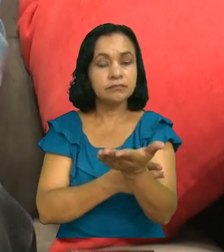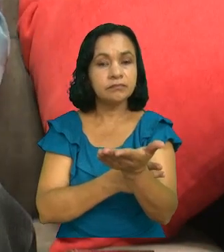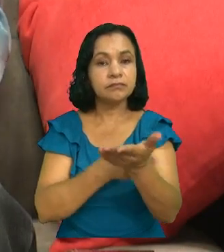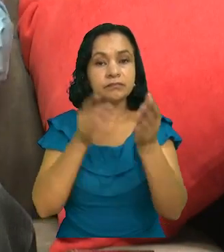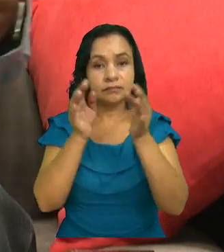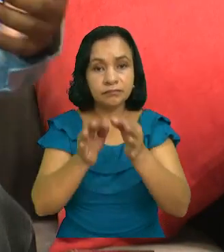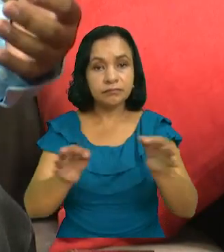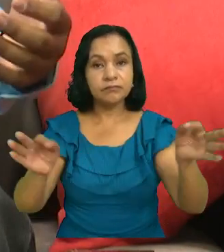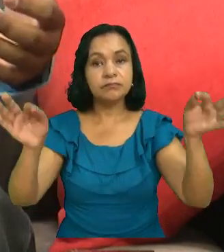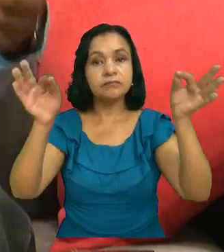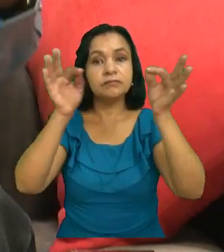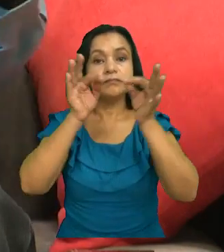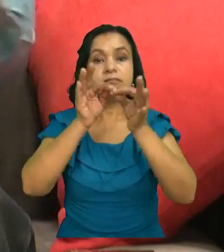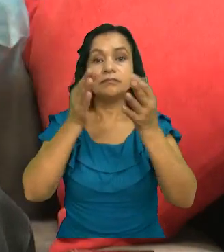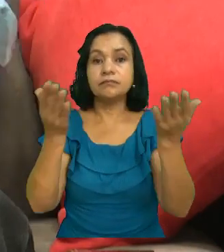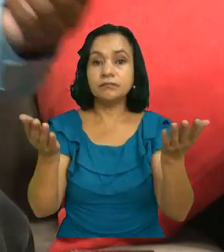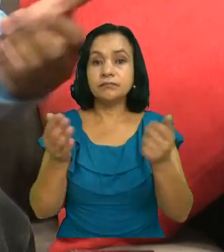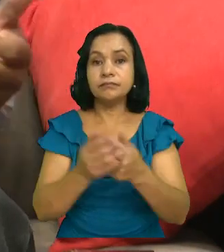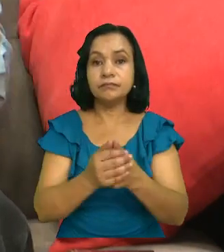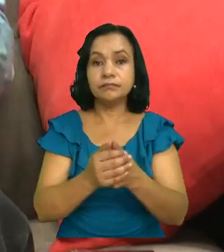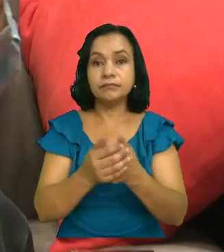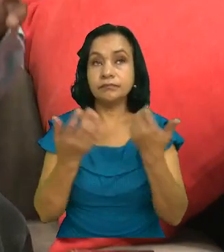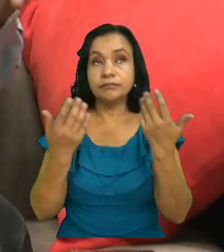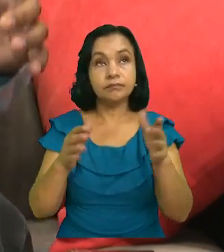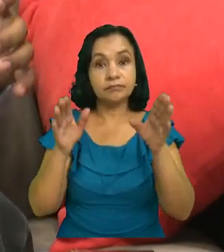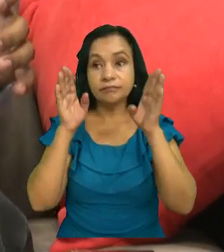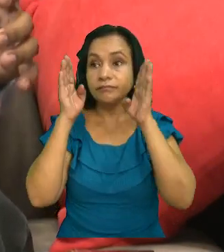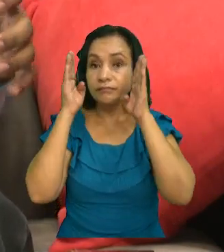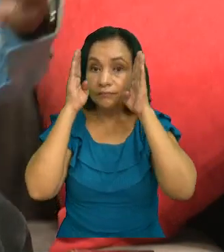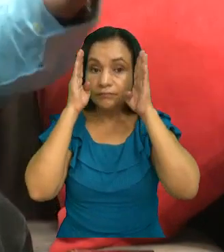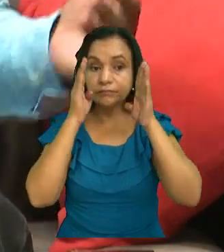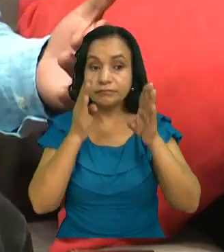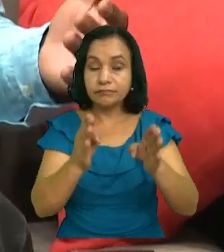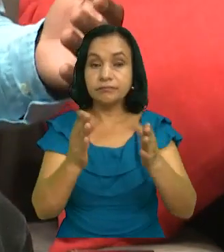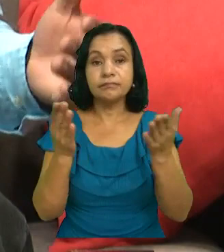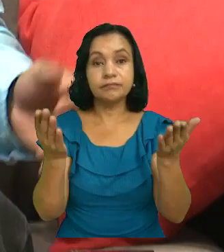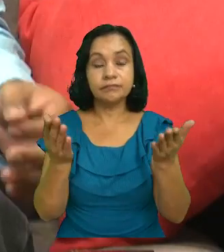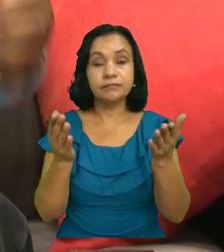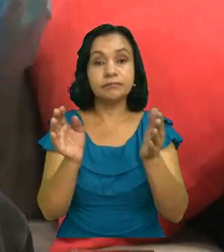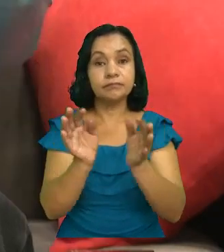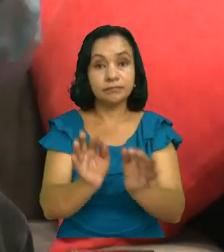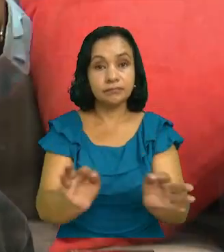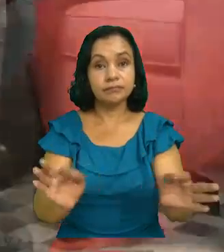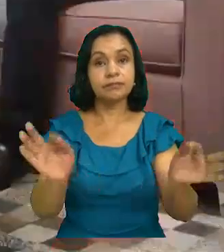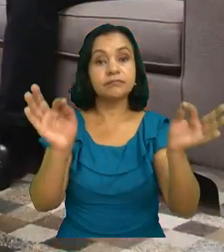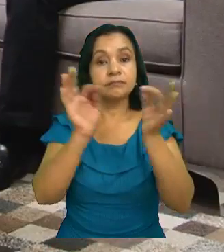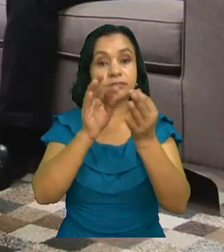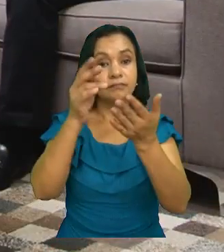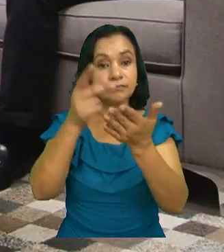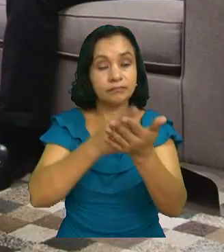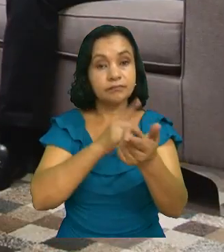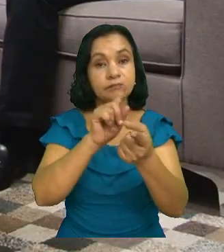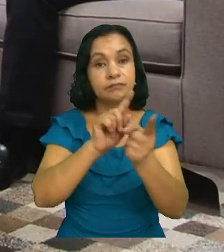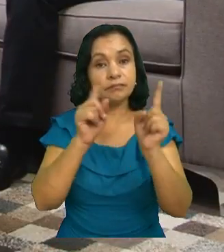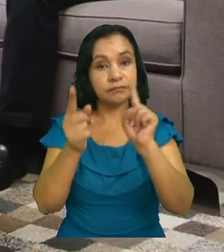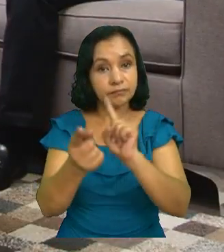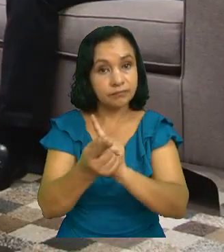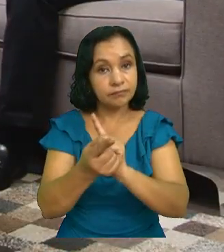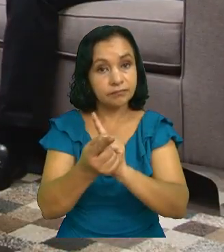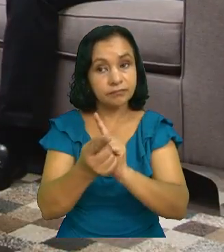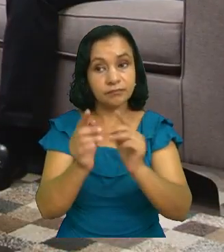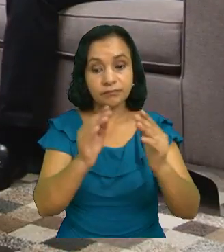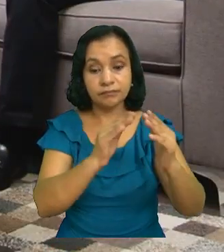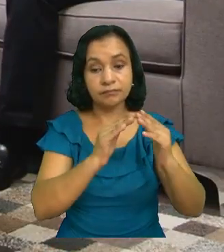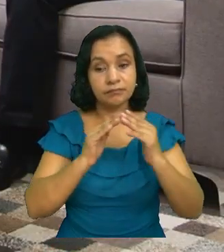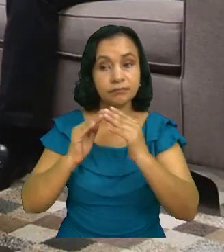envergadura obviamente captan cualquier aparato mediático por su tamaño. Pero hay transformaciones sociales desde la comunidad